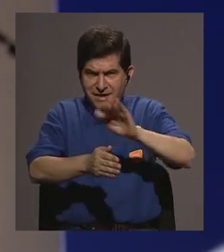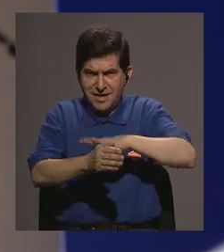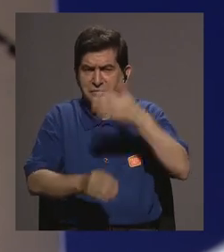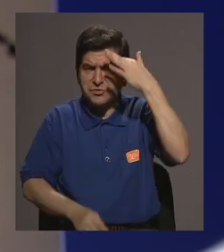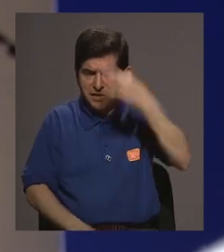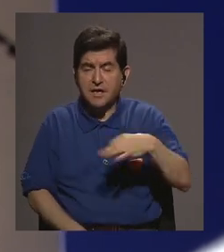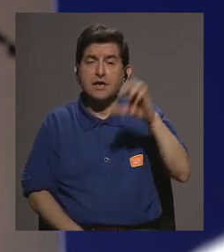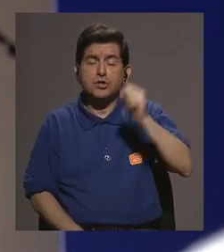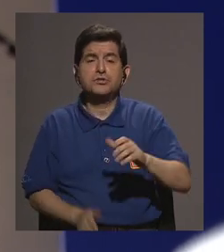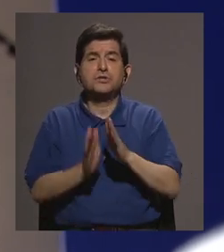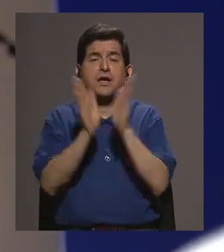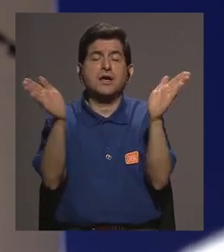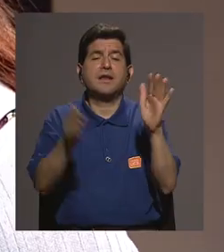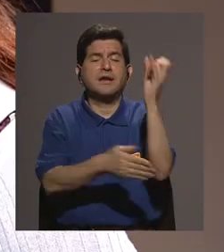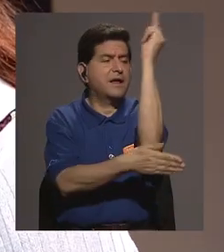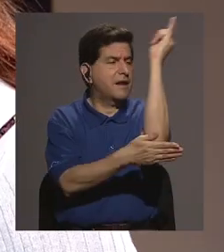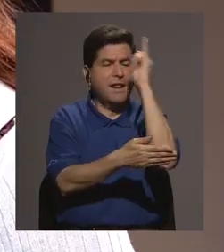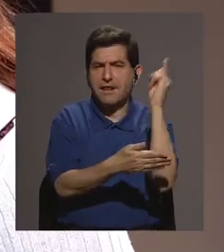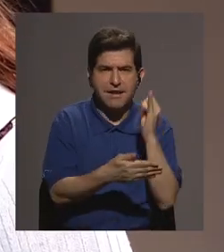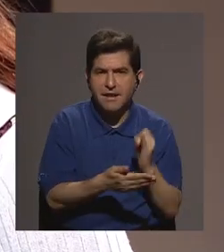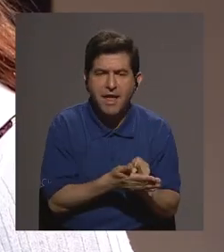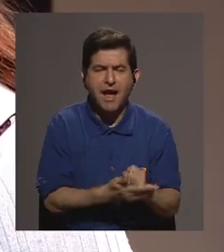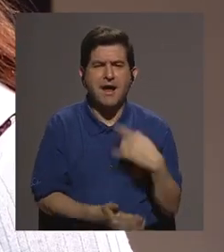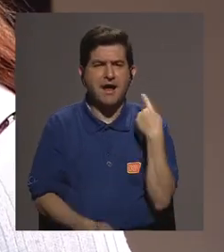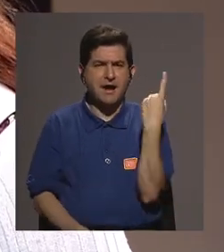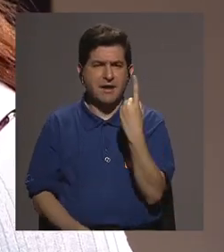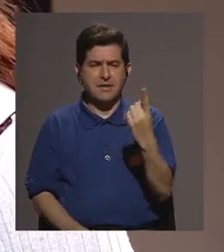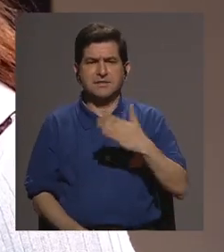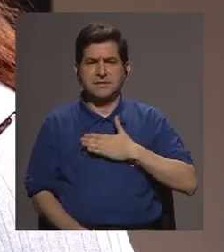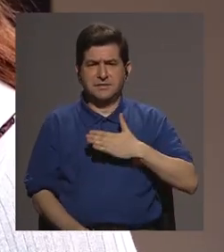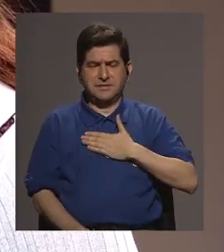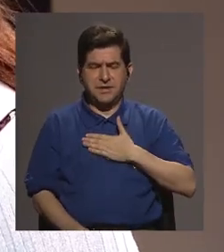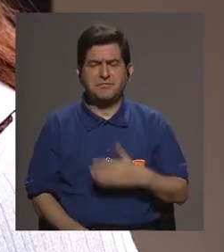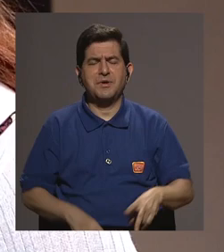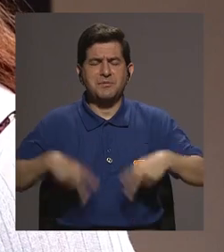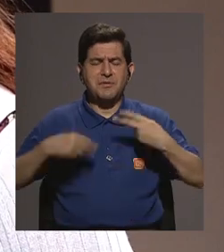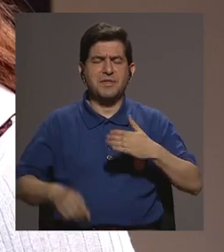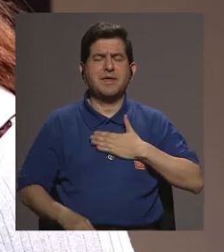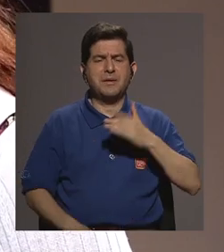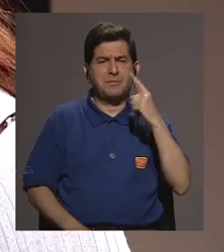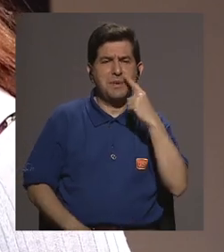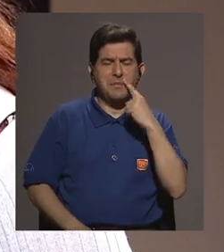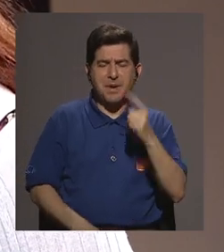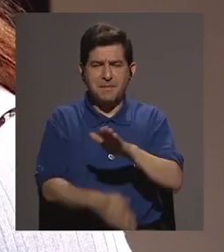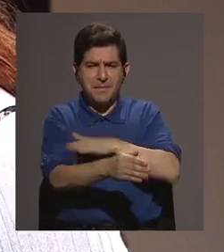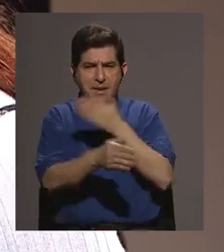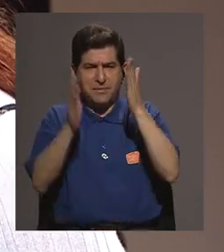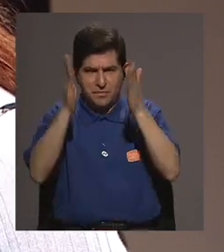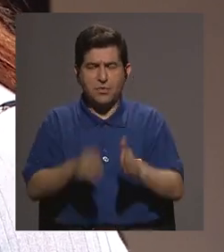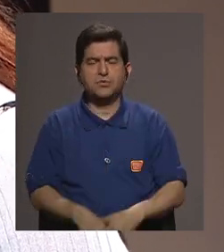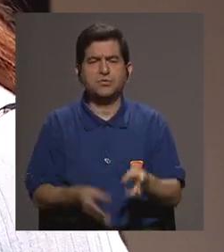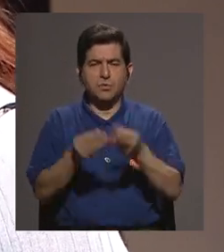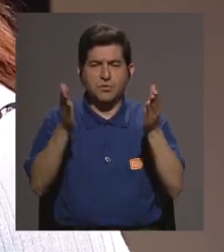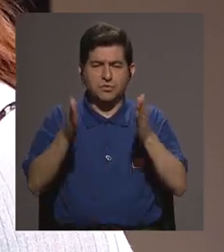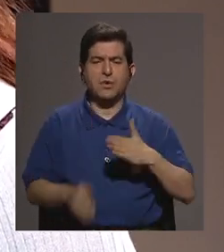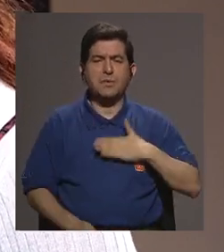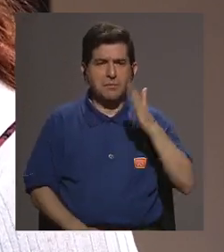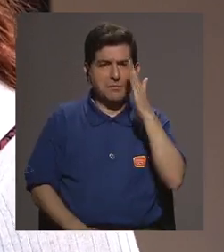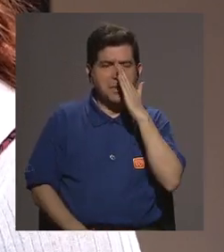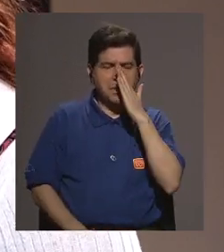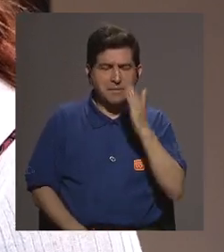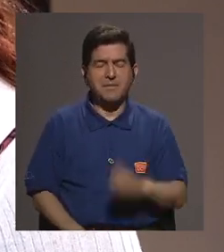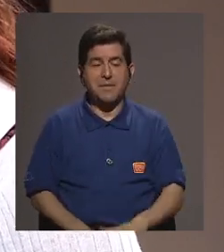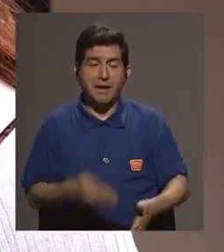música entiendo sin generar el arte siempre siempre está media en papá el músico es productor me mate me